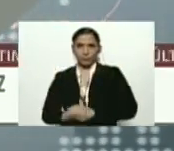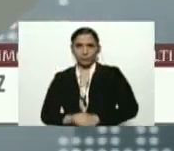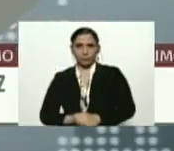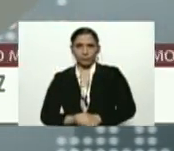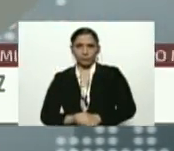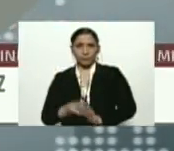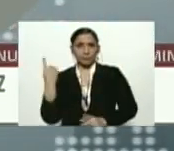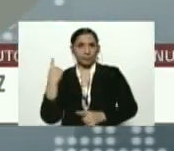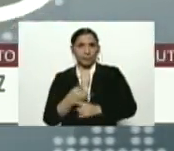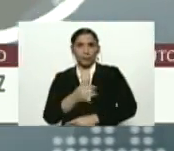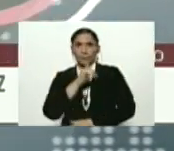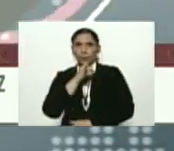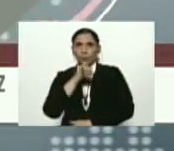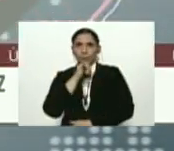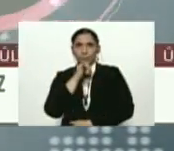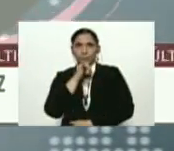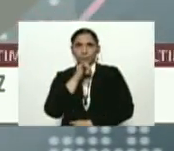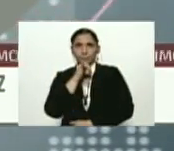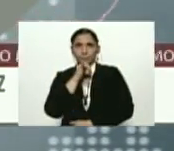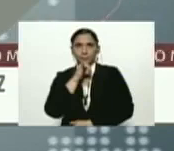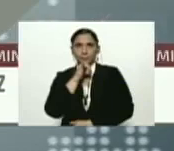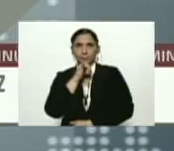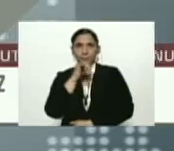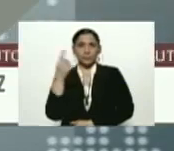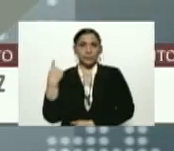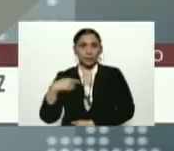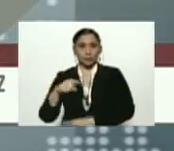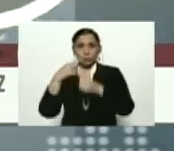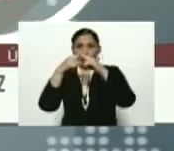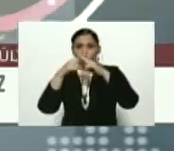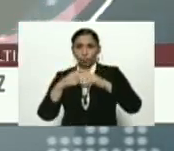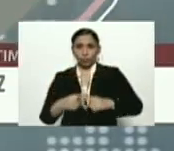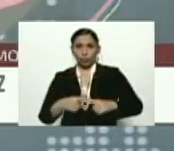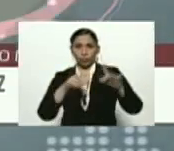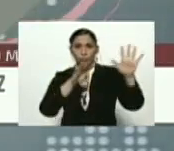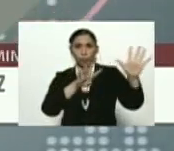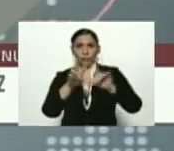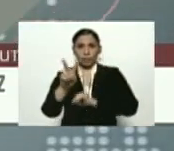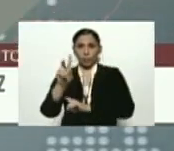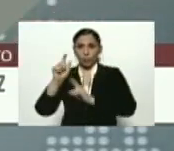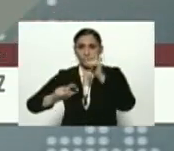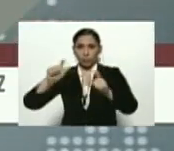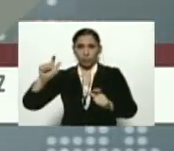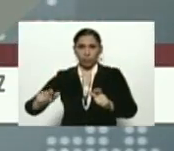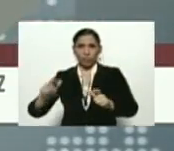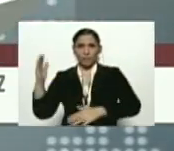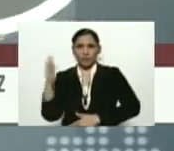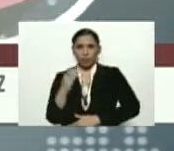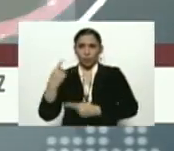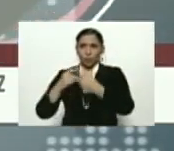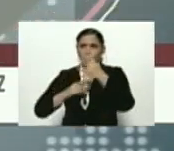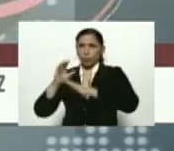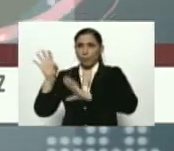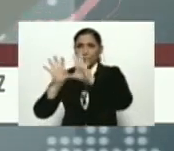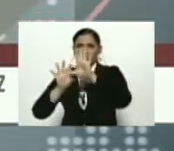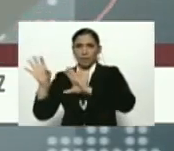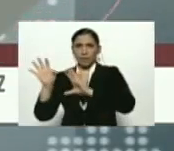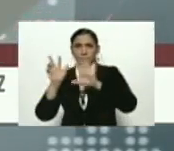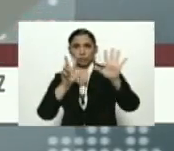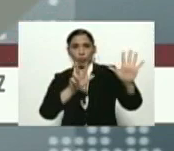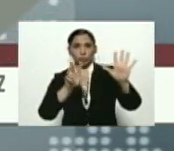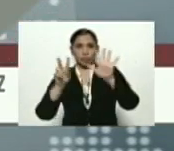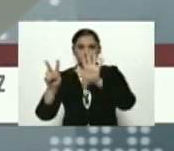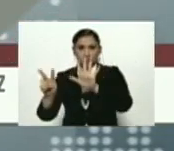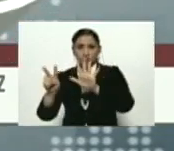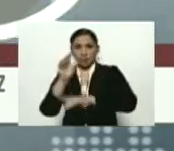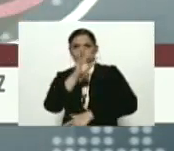tengo que informar que tenemos registrado 92 casos importados, que representa el